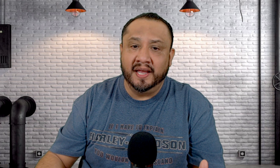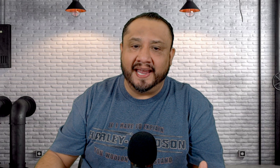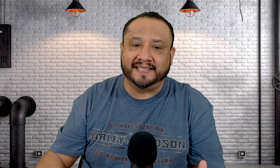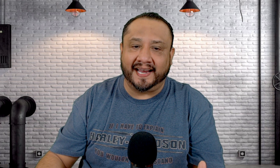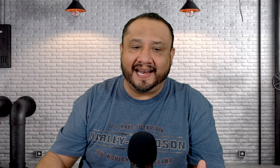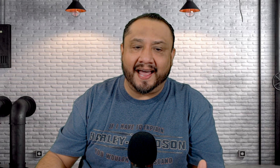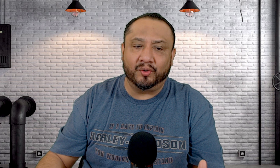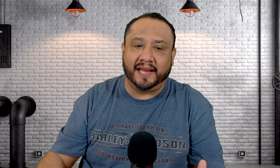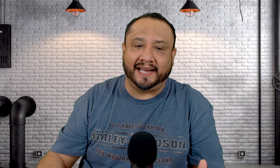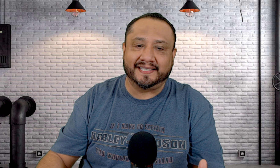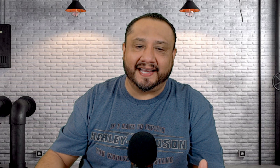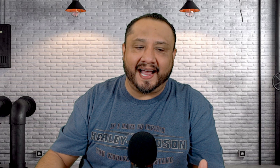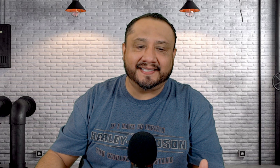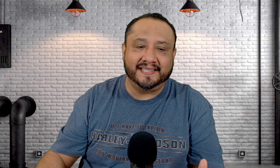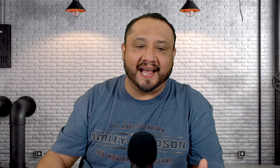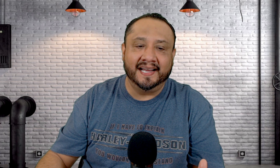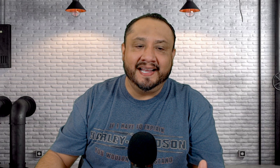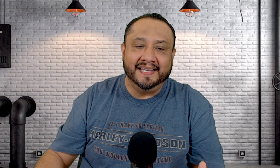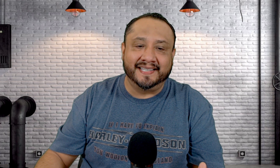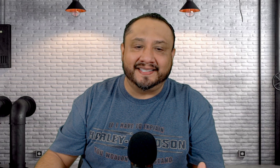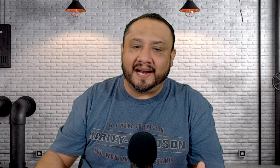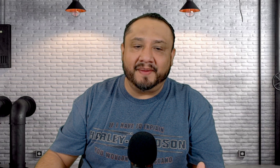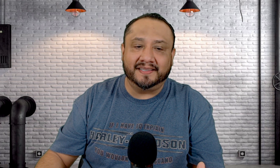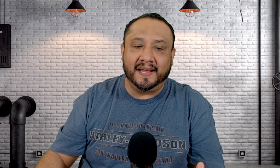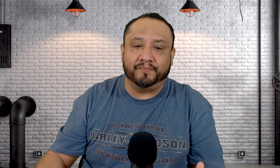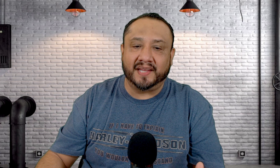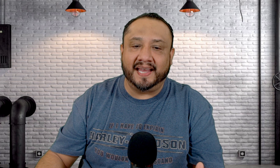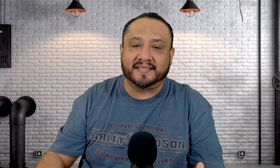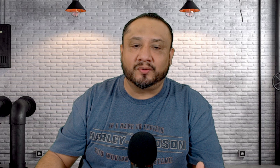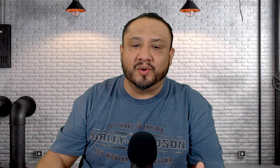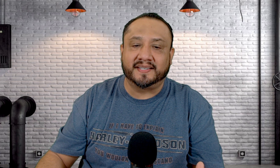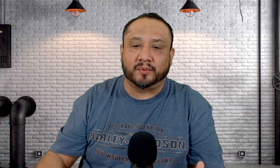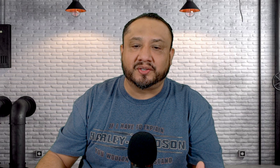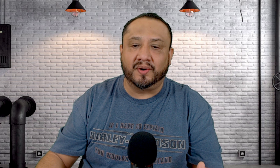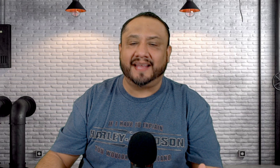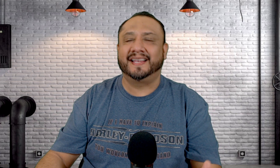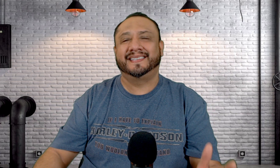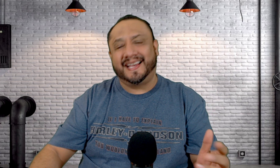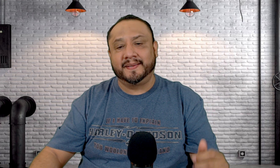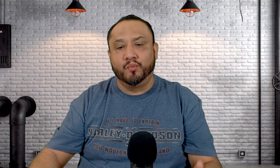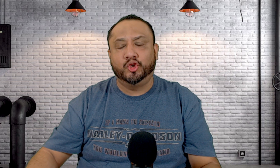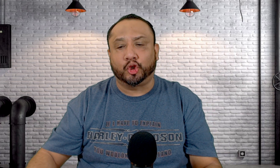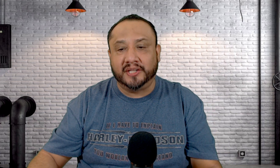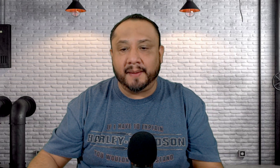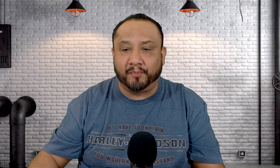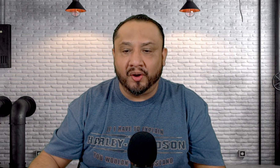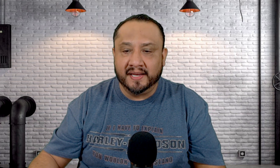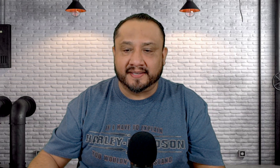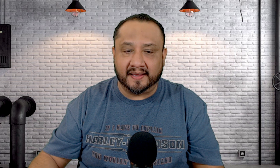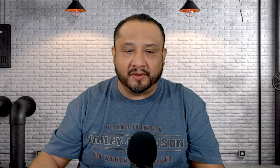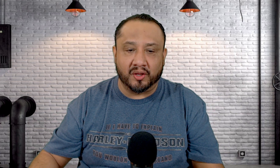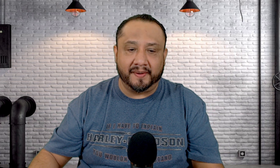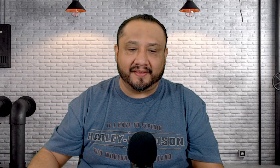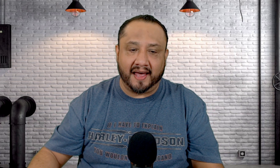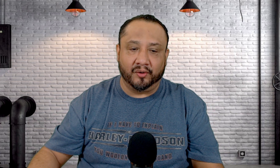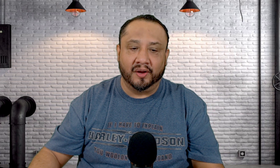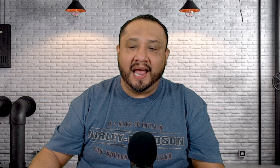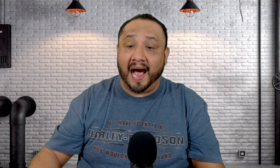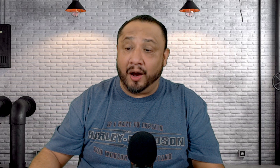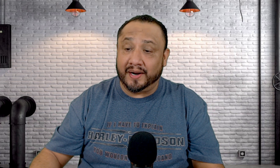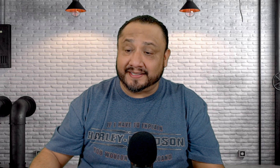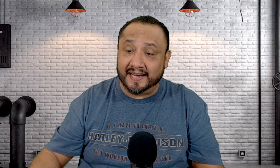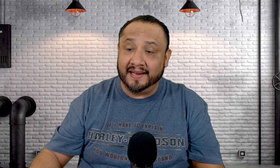dinero exagerado que se gasta. Sinceramente, es una situación que desde hace mucho tiempo se debió de haber